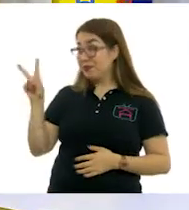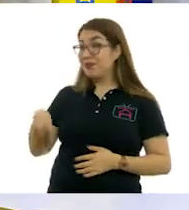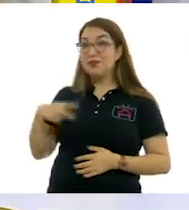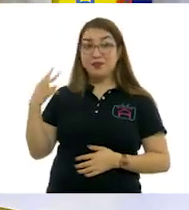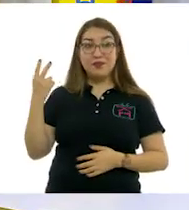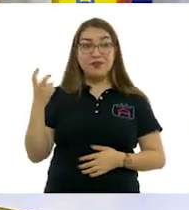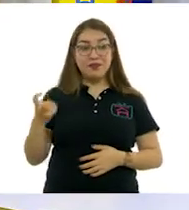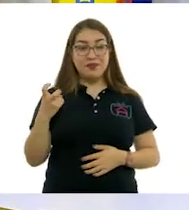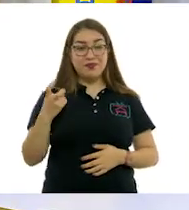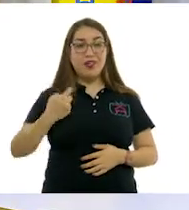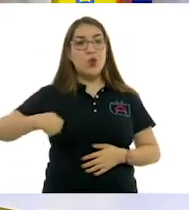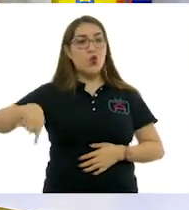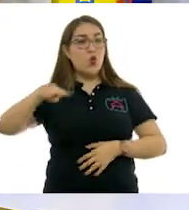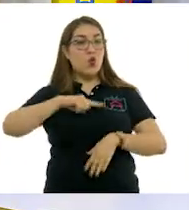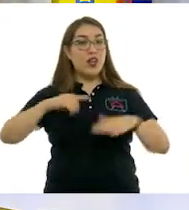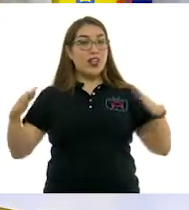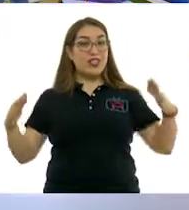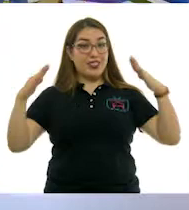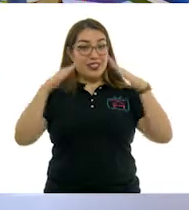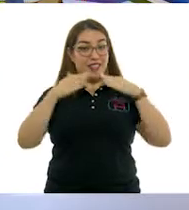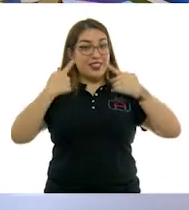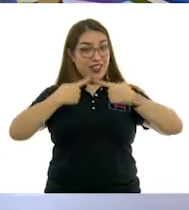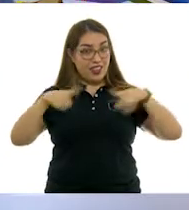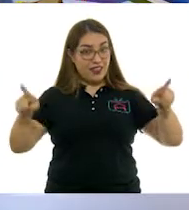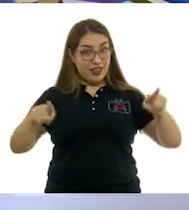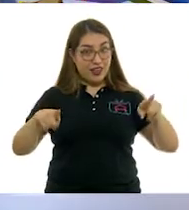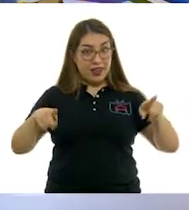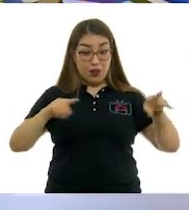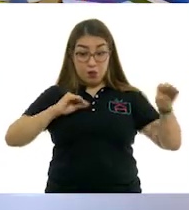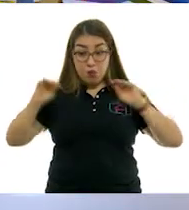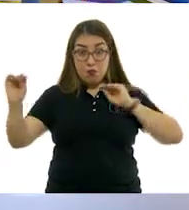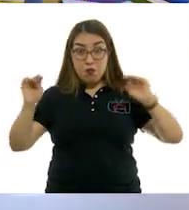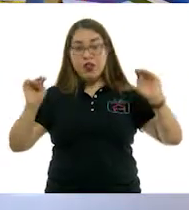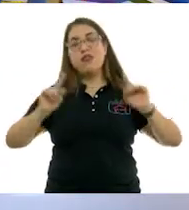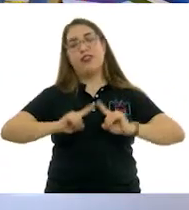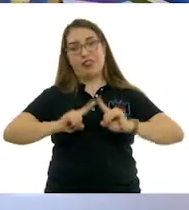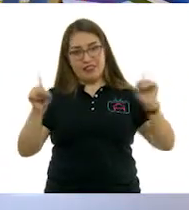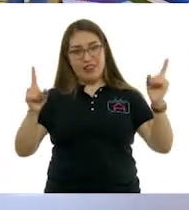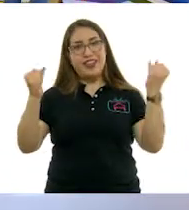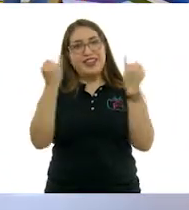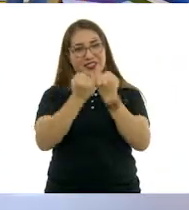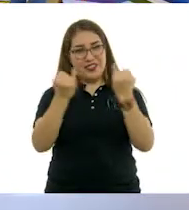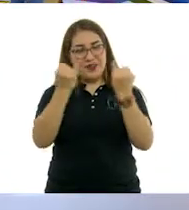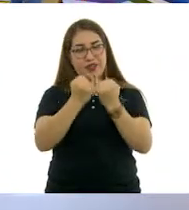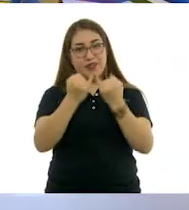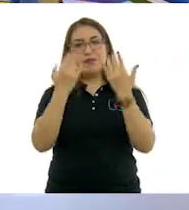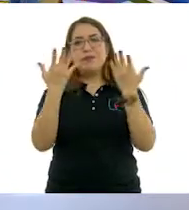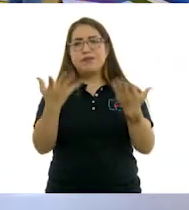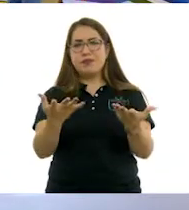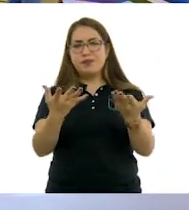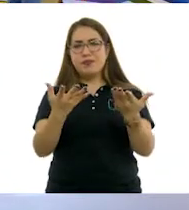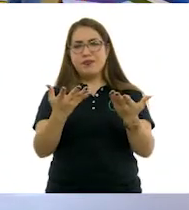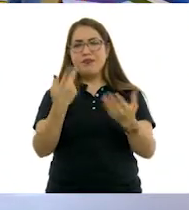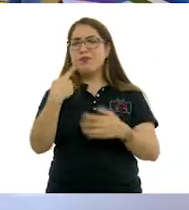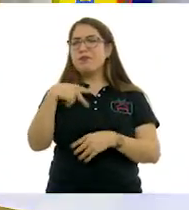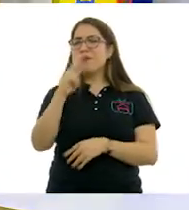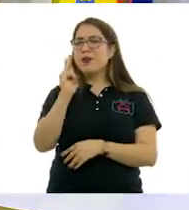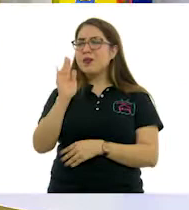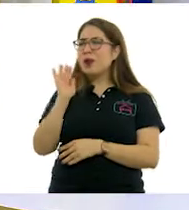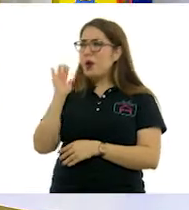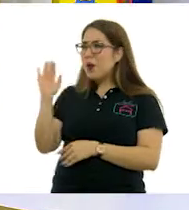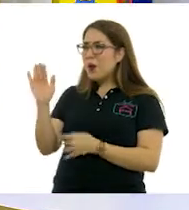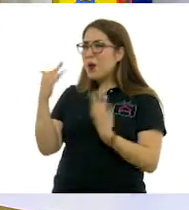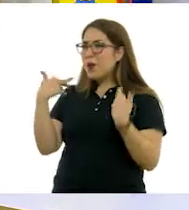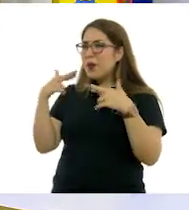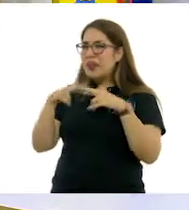si nuestras casas son distintas, entonces nuestros desplazamientos también, ¿no es cierto? Pero a todo esto, profesor Alan,